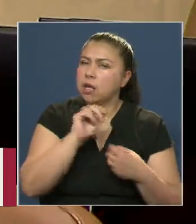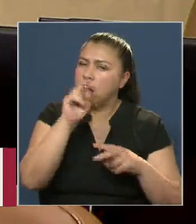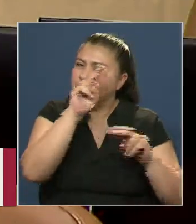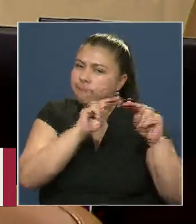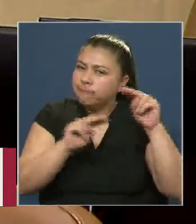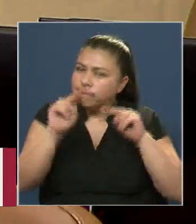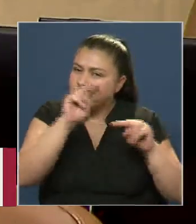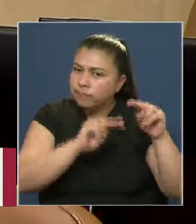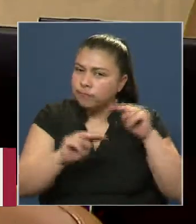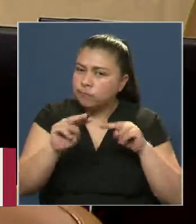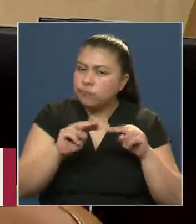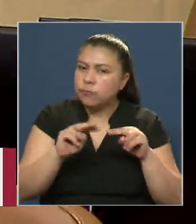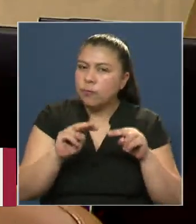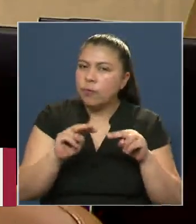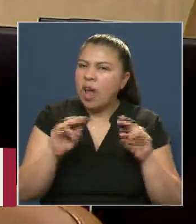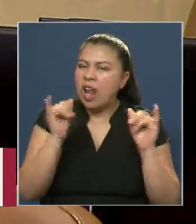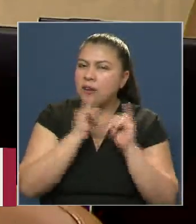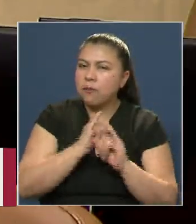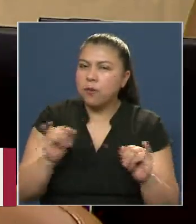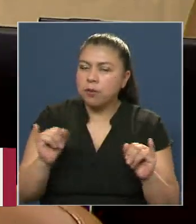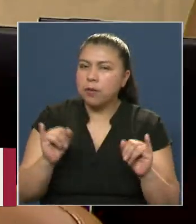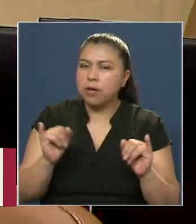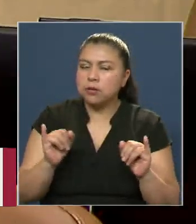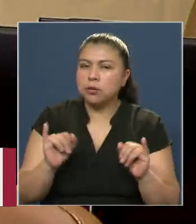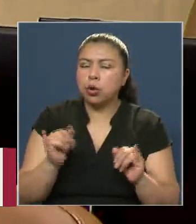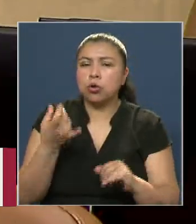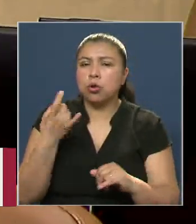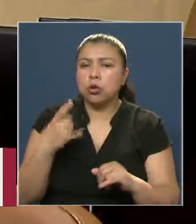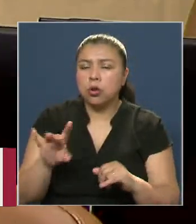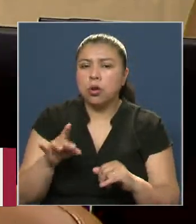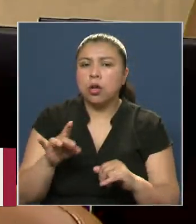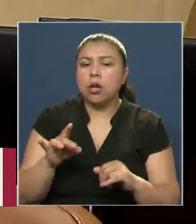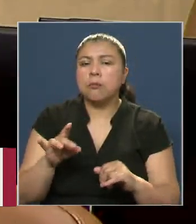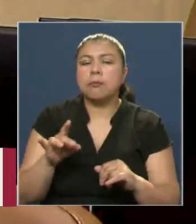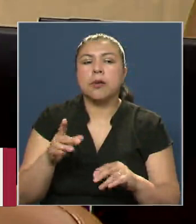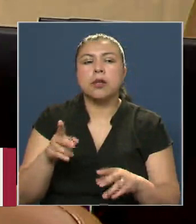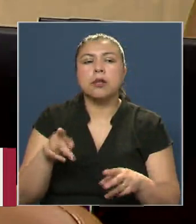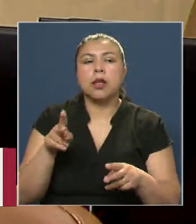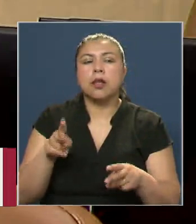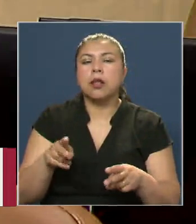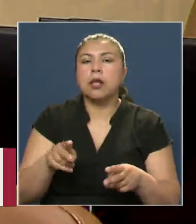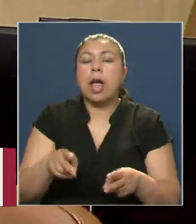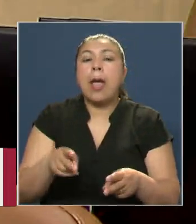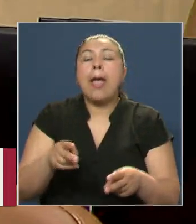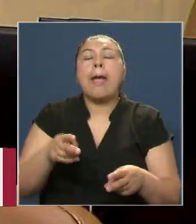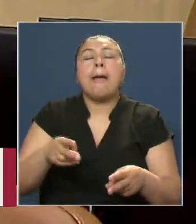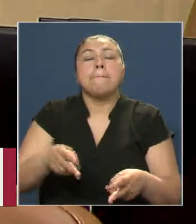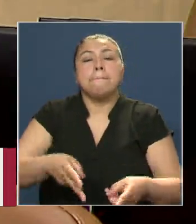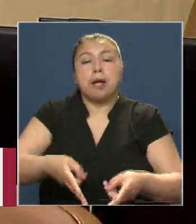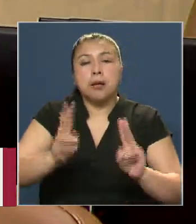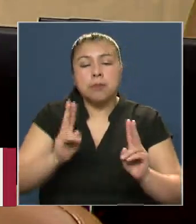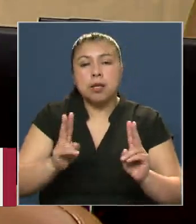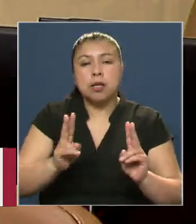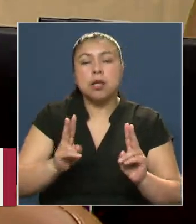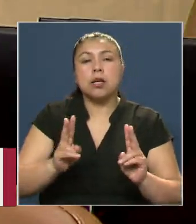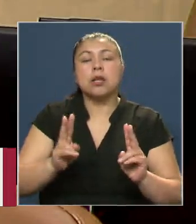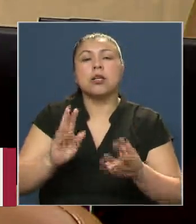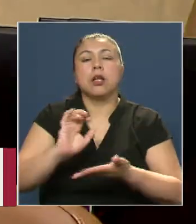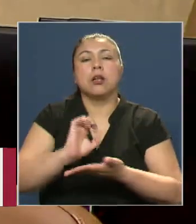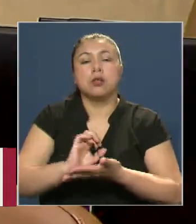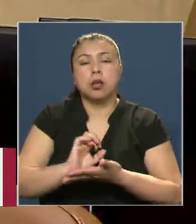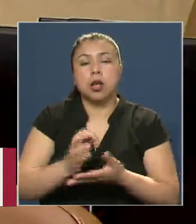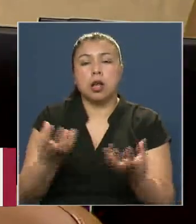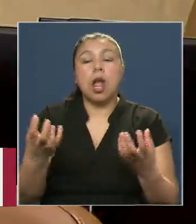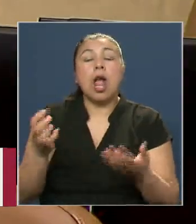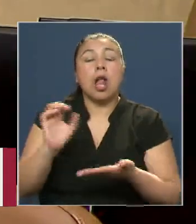del tratamiento de los datos. No se trata solo de permitir a los privados el acceso a estos. El Estado debe hacerse